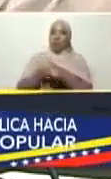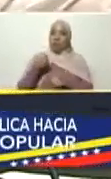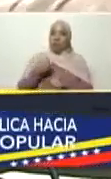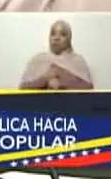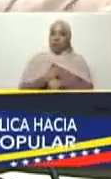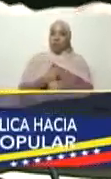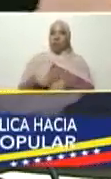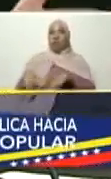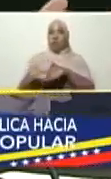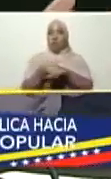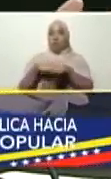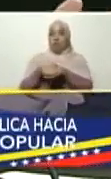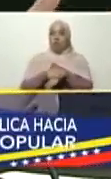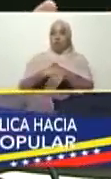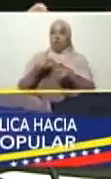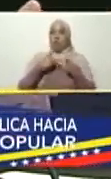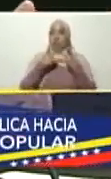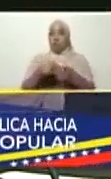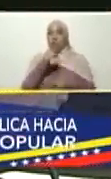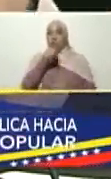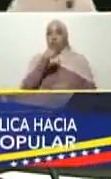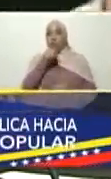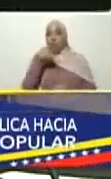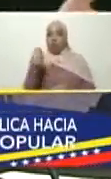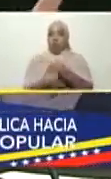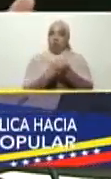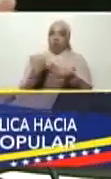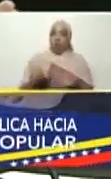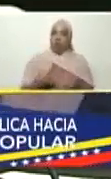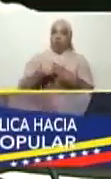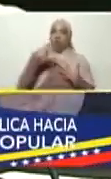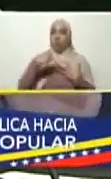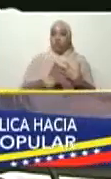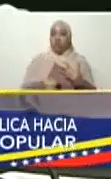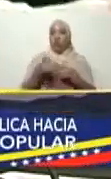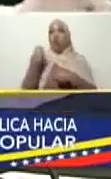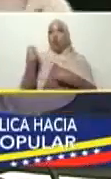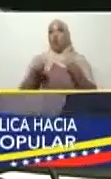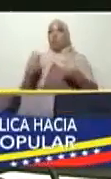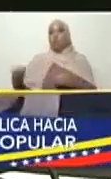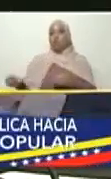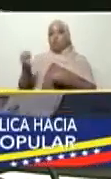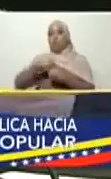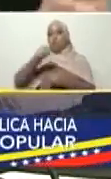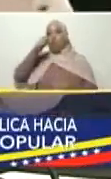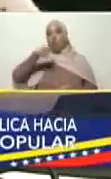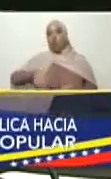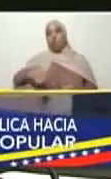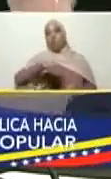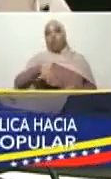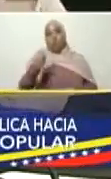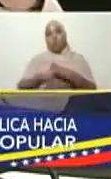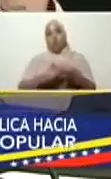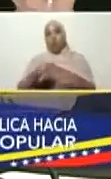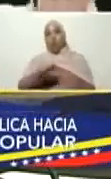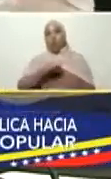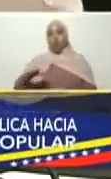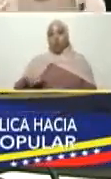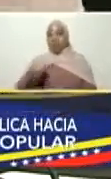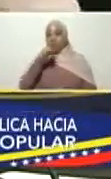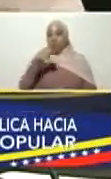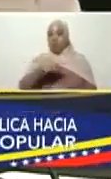el ministro Menéndez, vicepresidente de Planificación, bueno, tiene propuestas de cómo ir incorporando el Poder Popular para que sea prioridad,